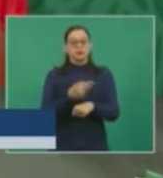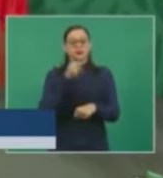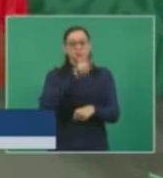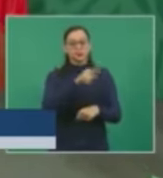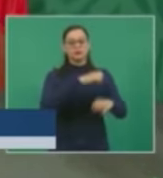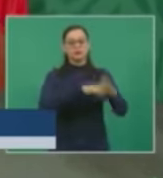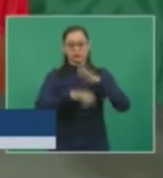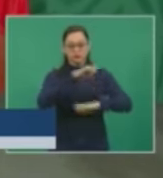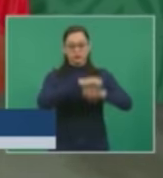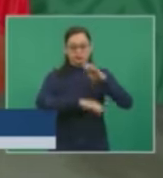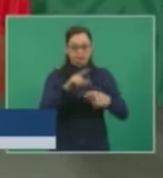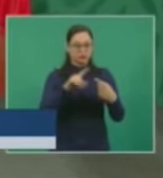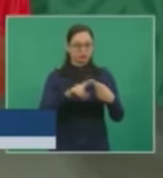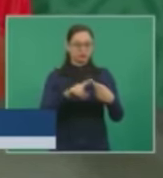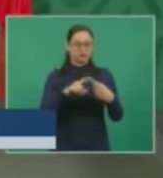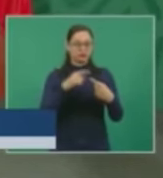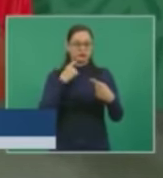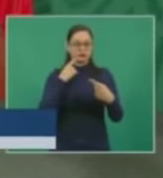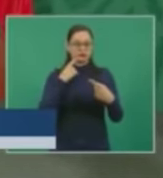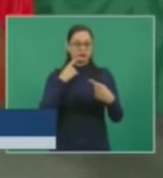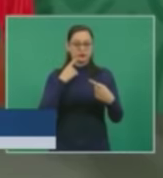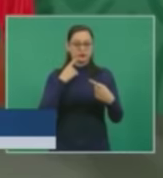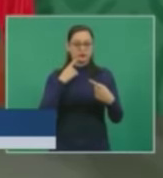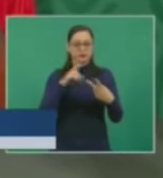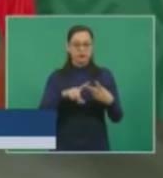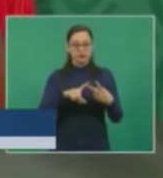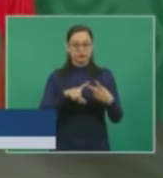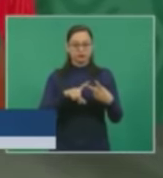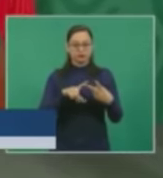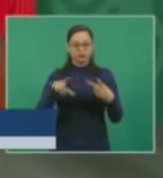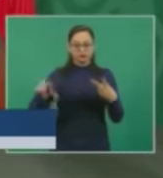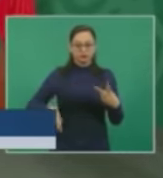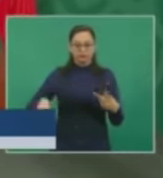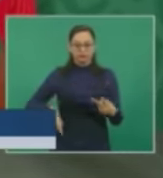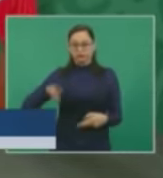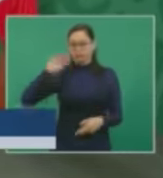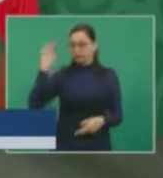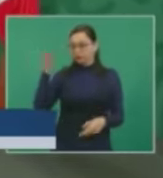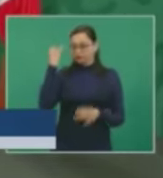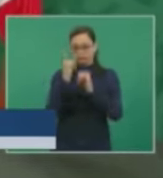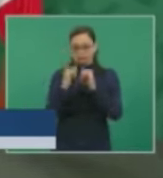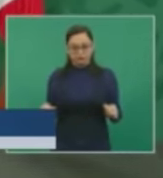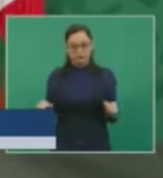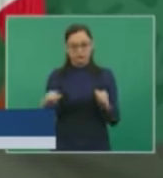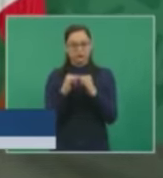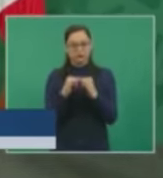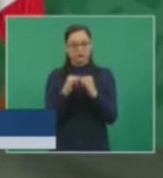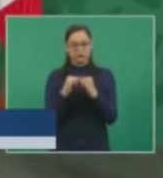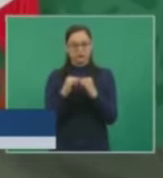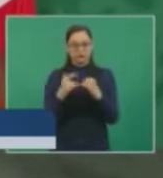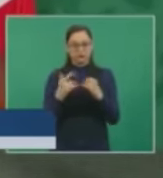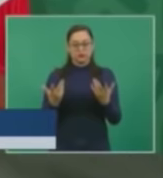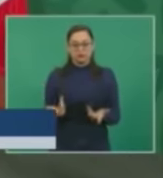al final de cuentas un juez dirima dónde está lo probioso, dónde está lo maligno de un ejercicio